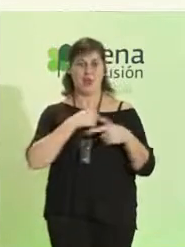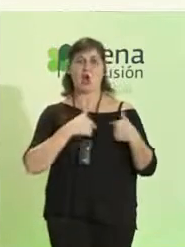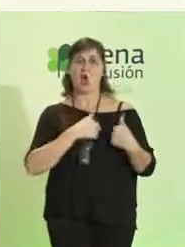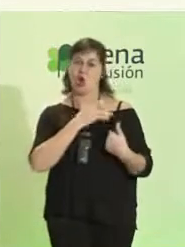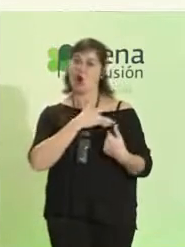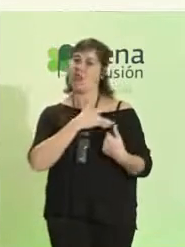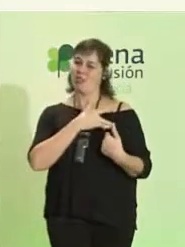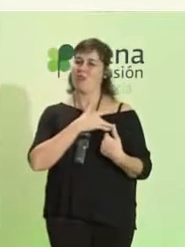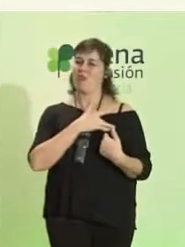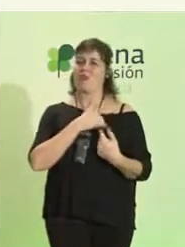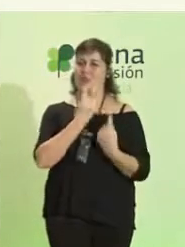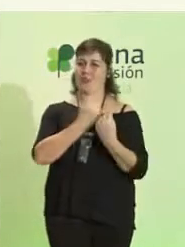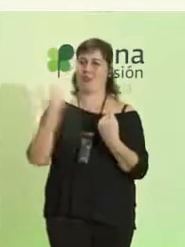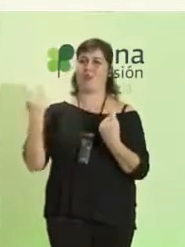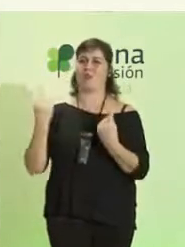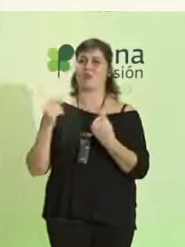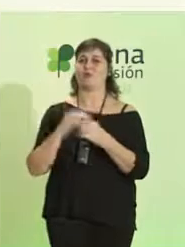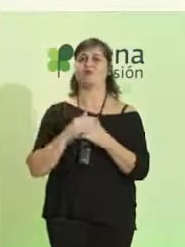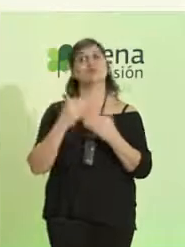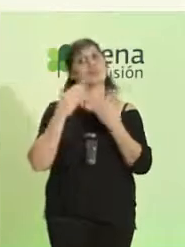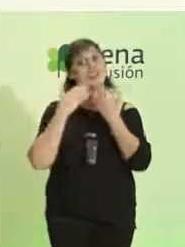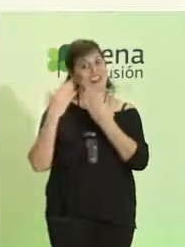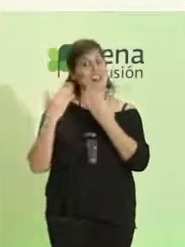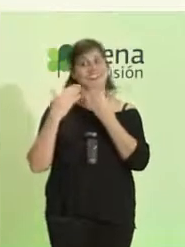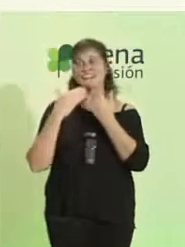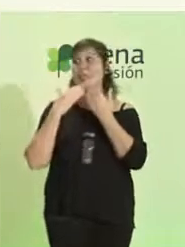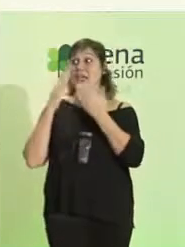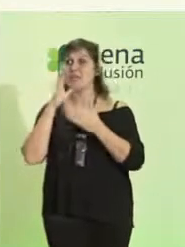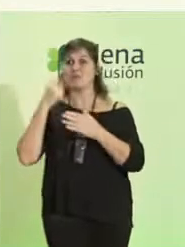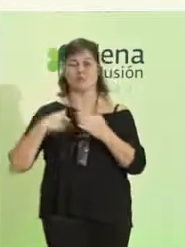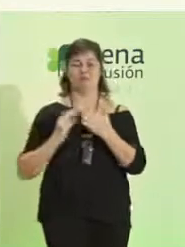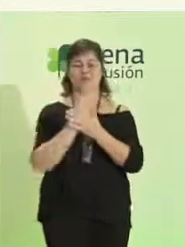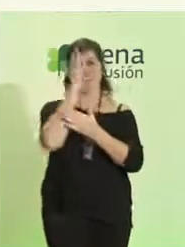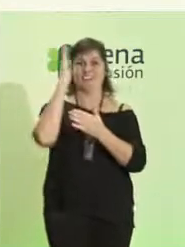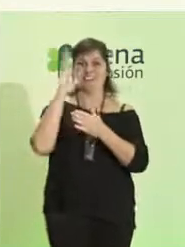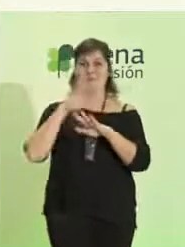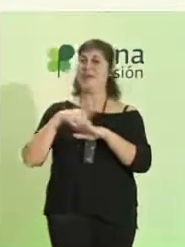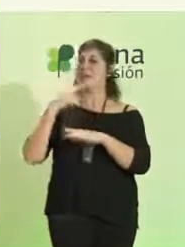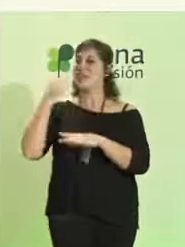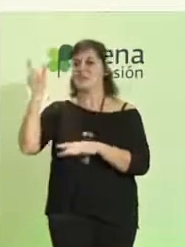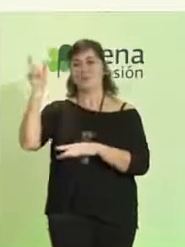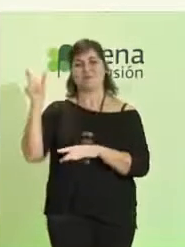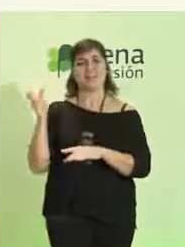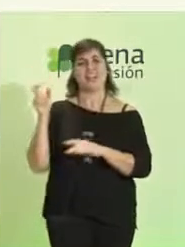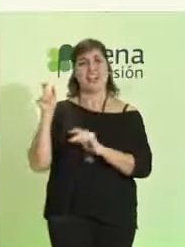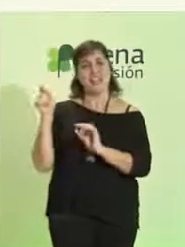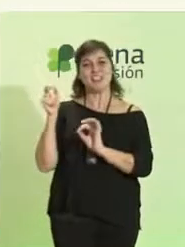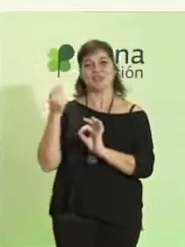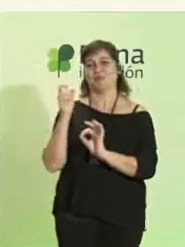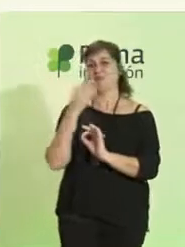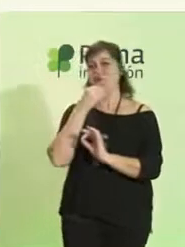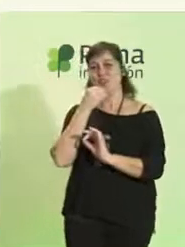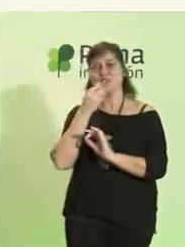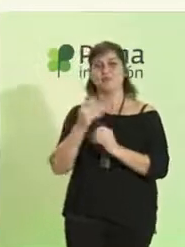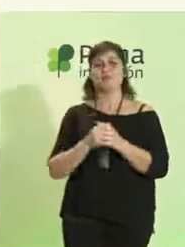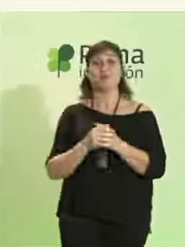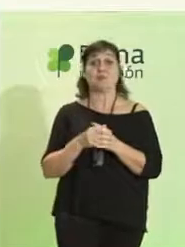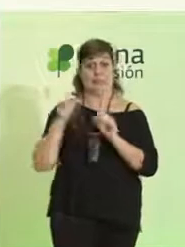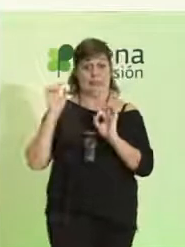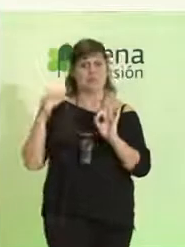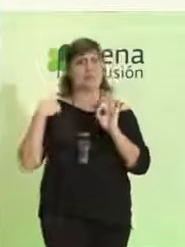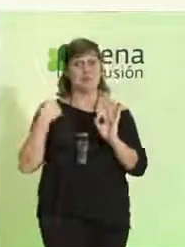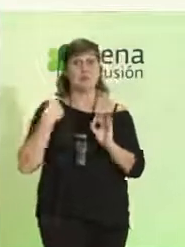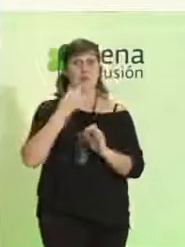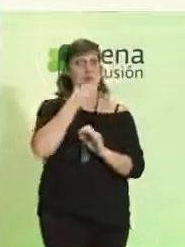cada persona. Gracias, es verdad. Y gracias además por haber cortado la ponencia. Pues eso bonito,